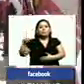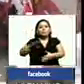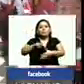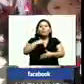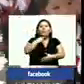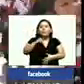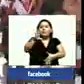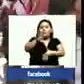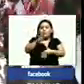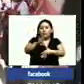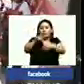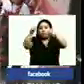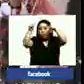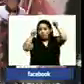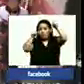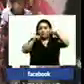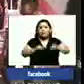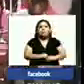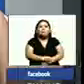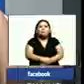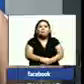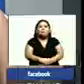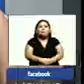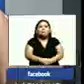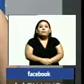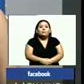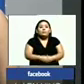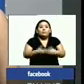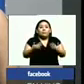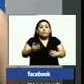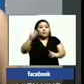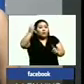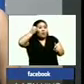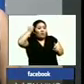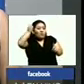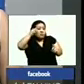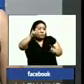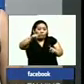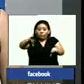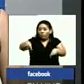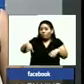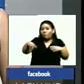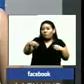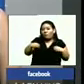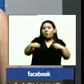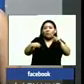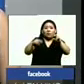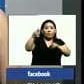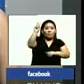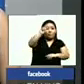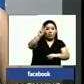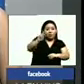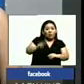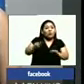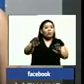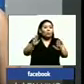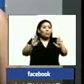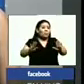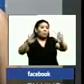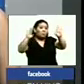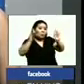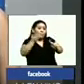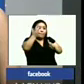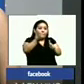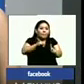Naciones Unidas Y reacciones De repudio Se han generado En Venezuela Por la sentencia Del líder